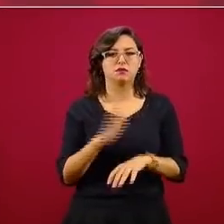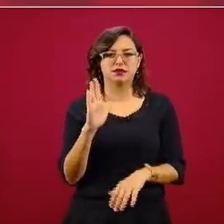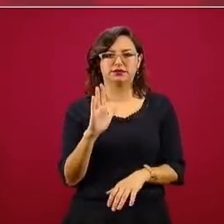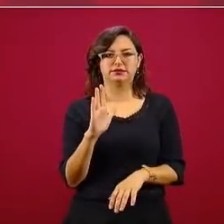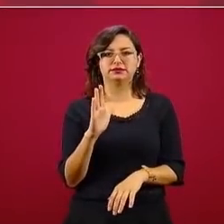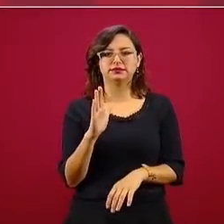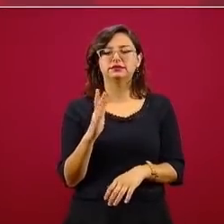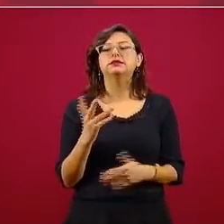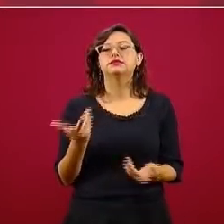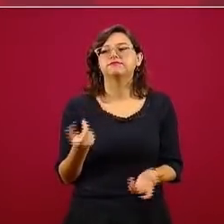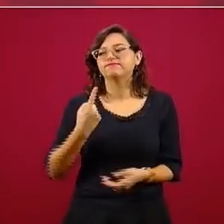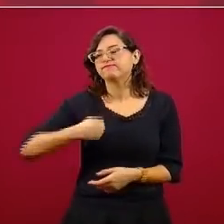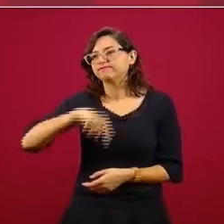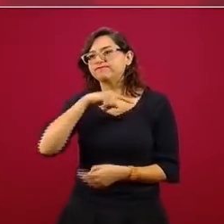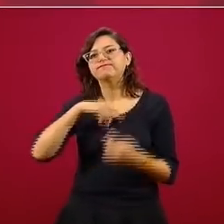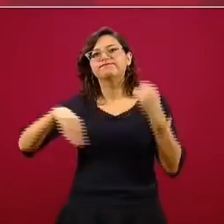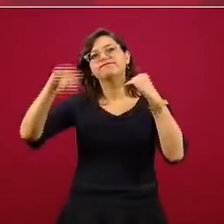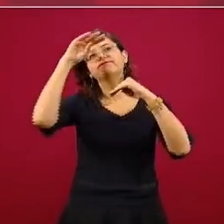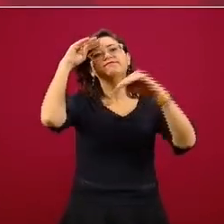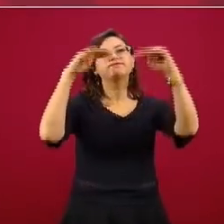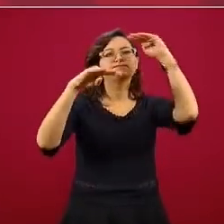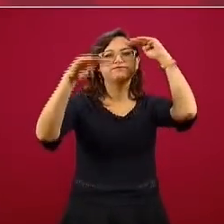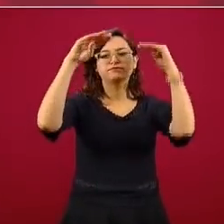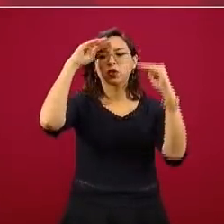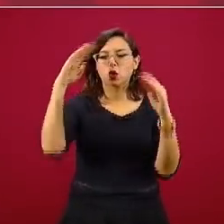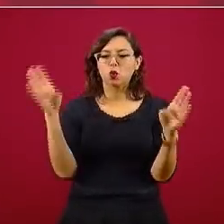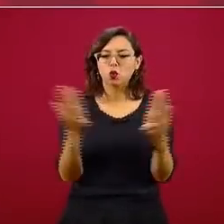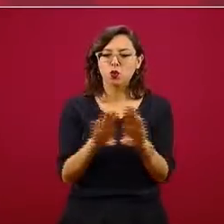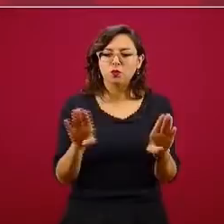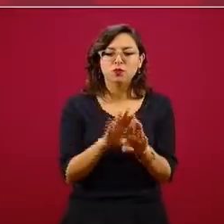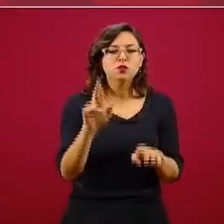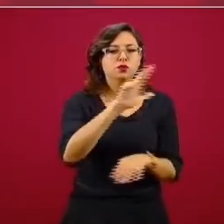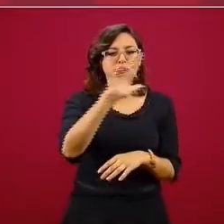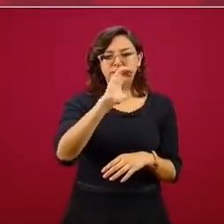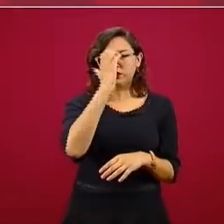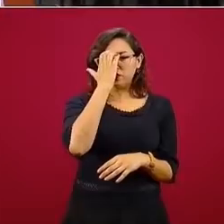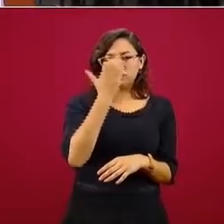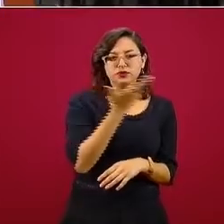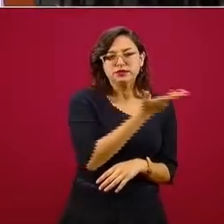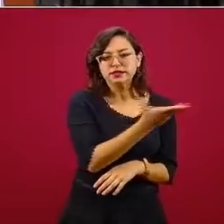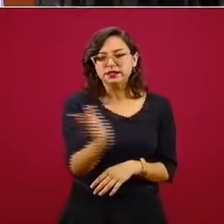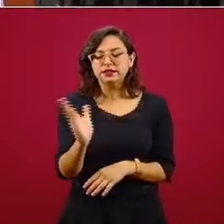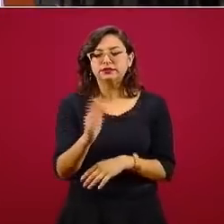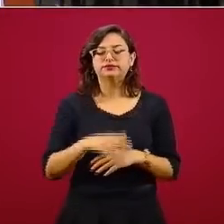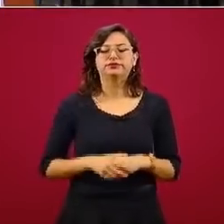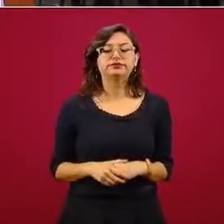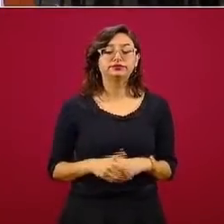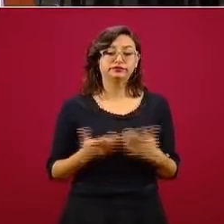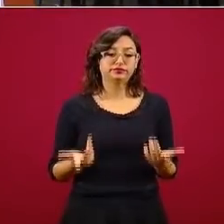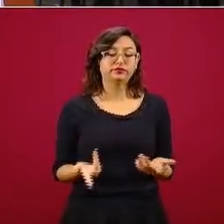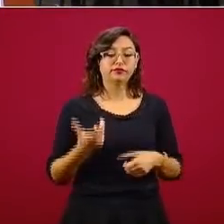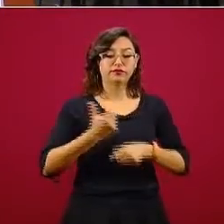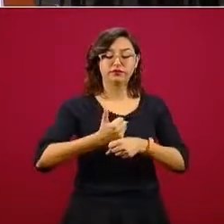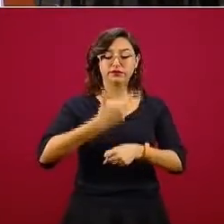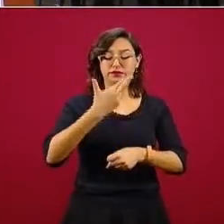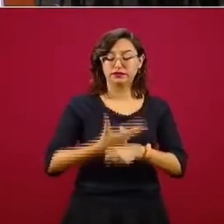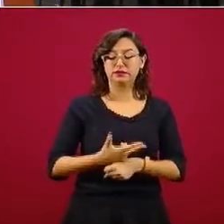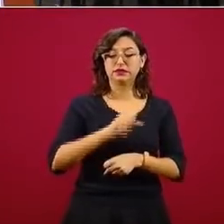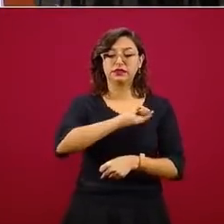mecanismo para hacerlo. De esa forma, el secretario de Salud, el doctor Jorge Alcocer